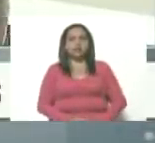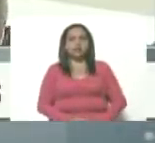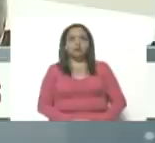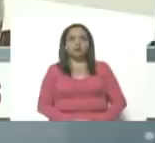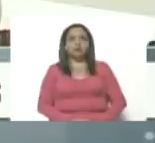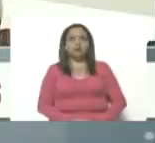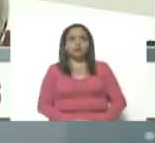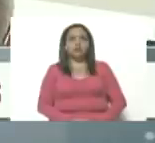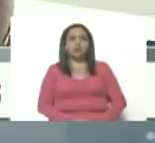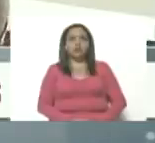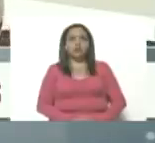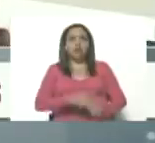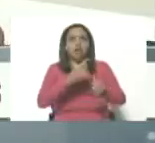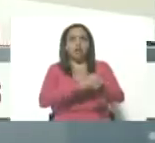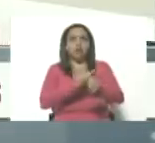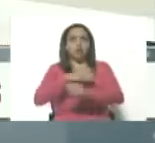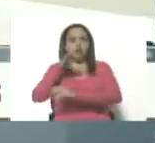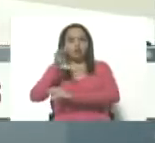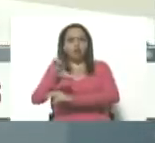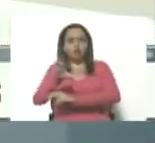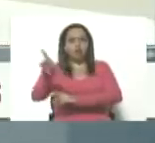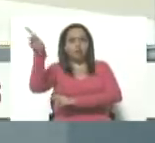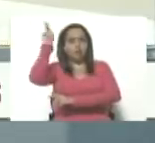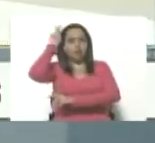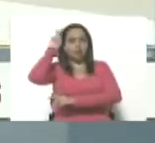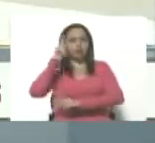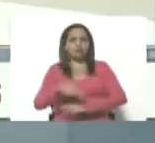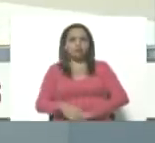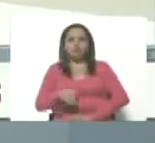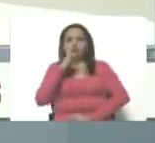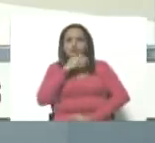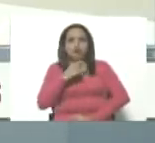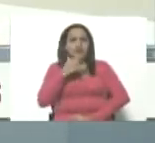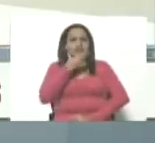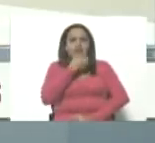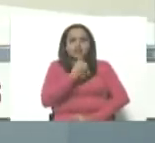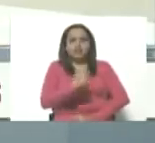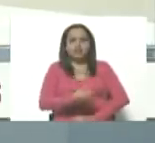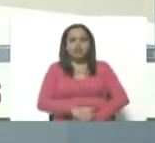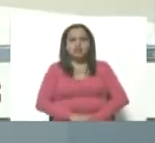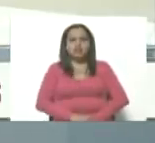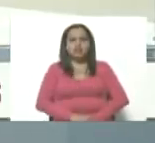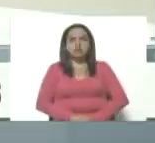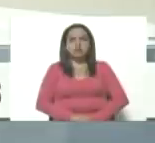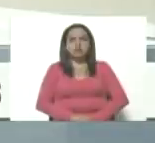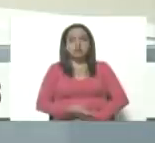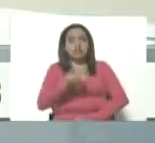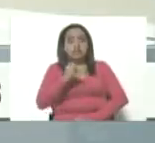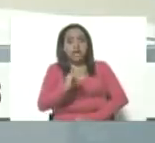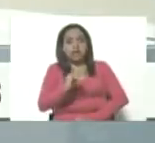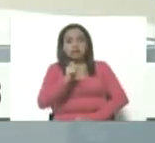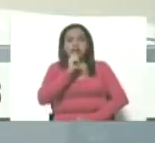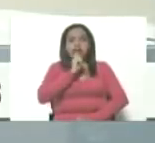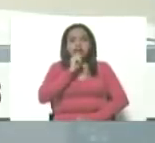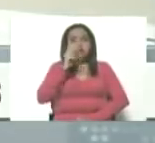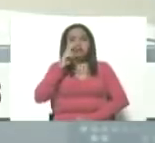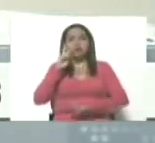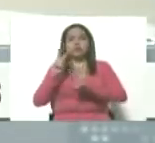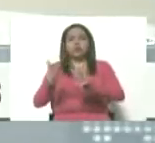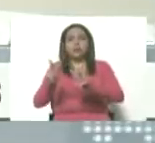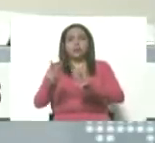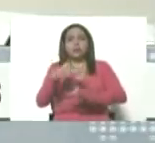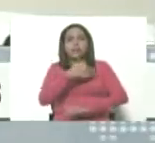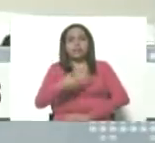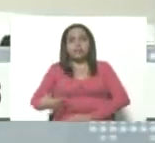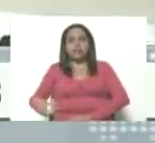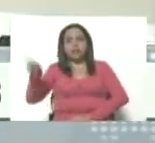mano pueblo del Perú. La situación no es nada fácil y tiene el juego trancado. Yo veo al presidente del